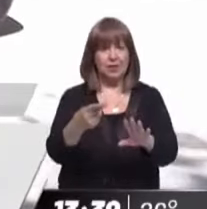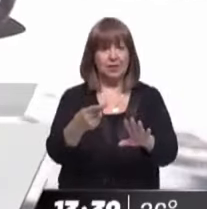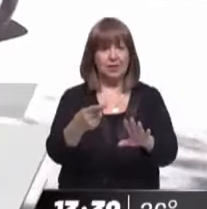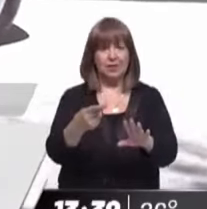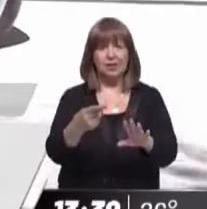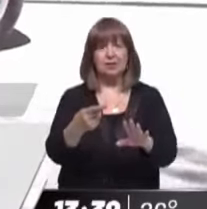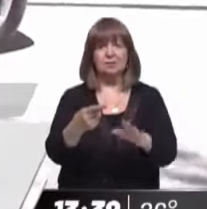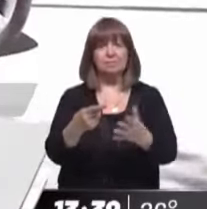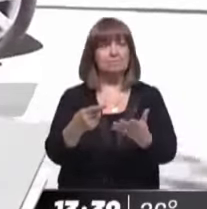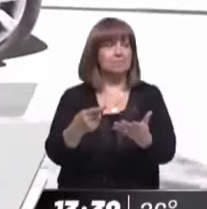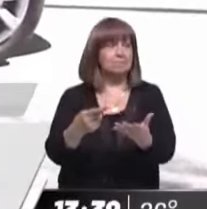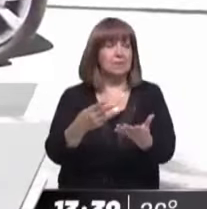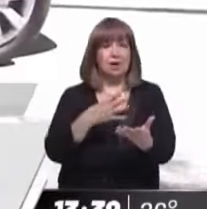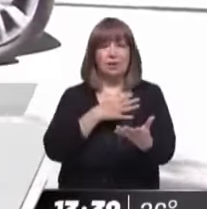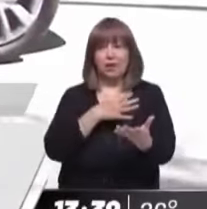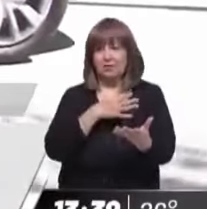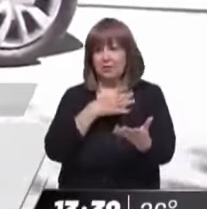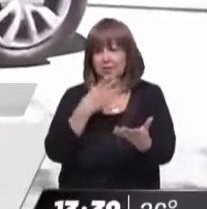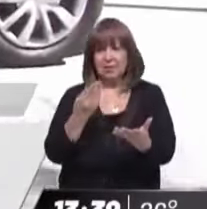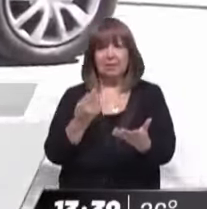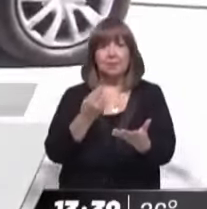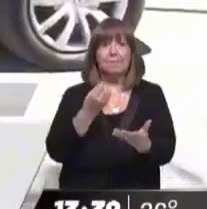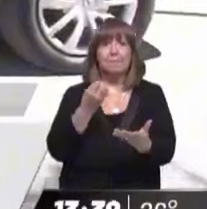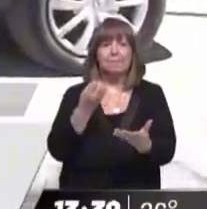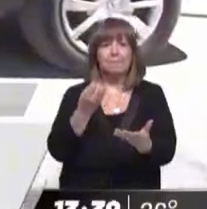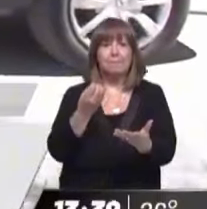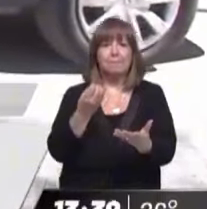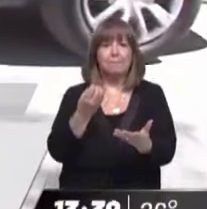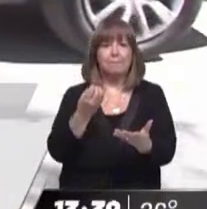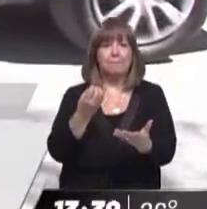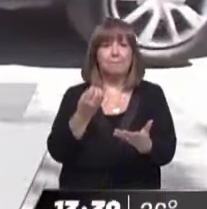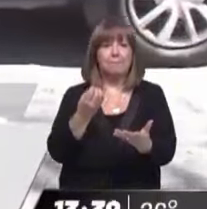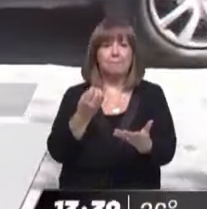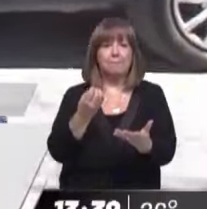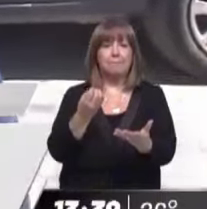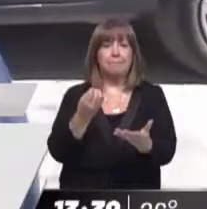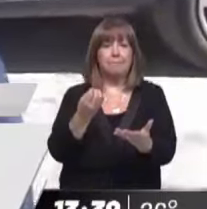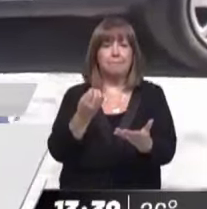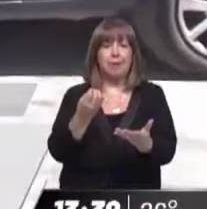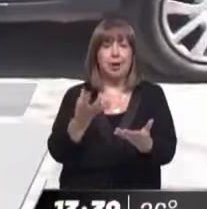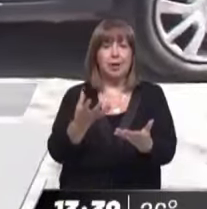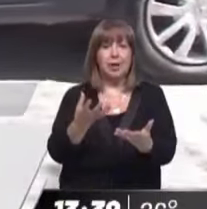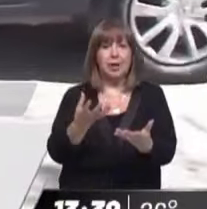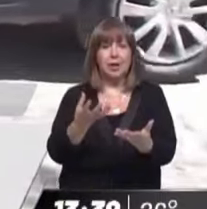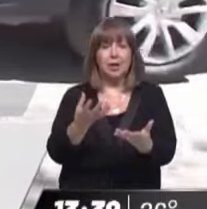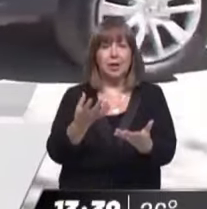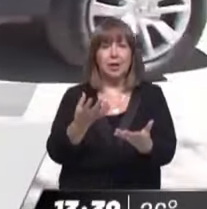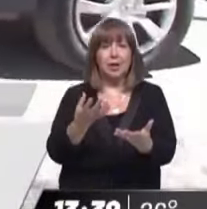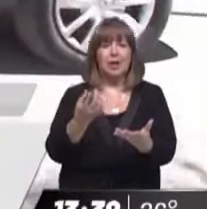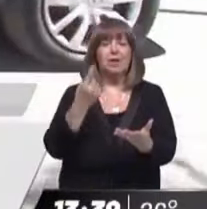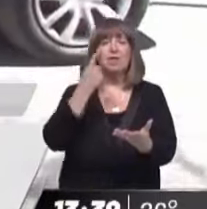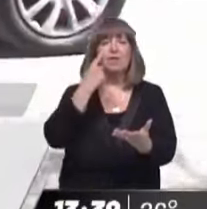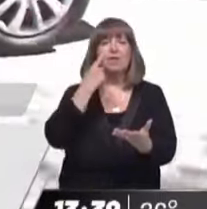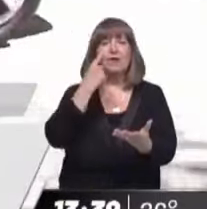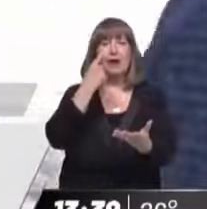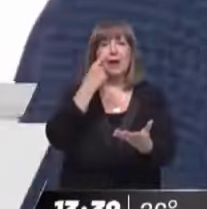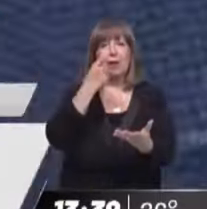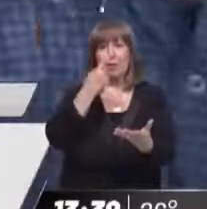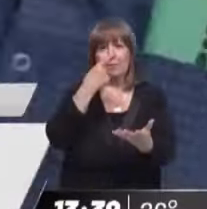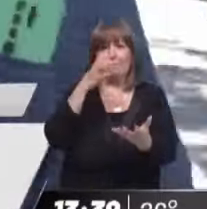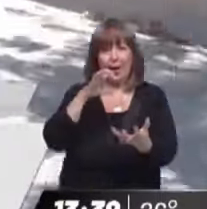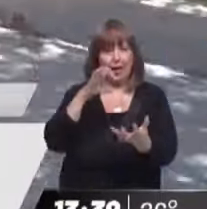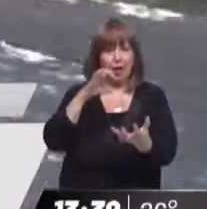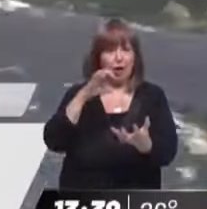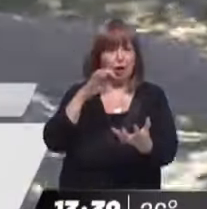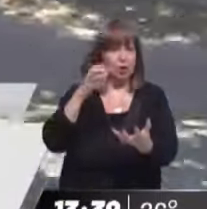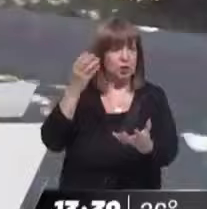que dar la información bien ellos, obviamente, parece que le han comido la cabeza a los perritos que tenía, porque vivía con un perrito,